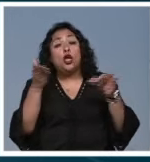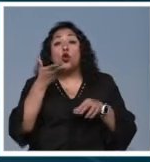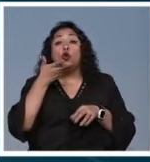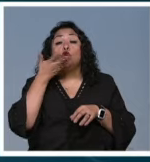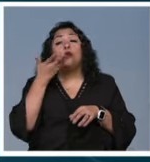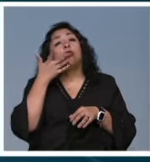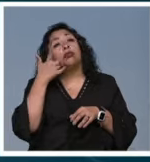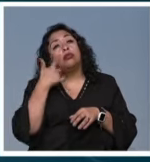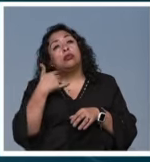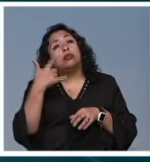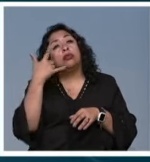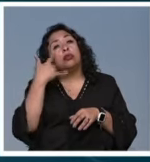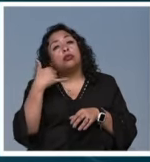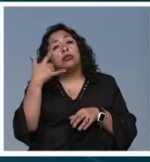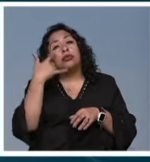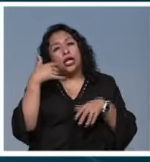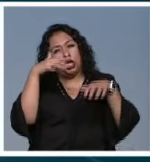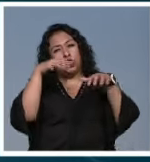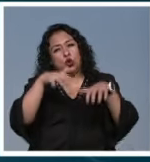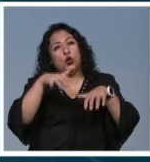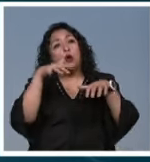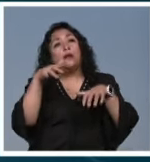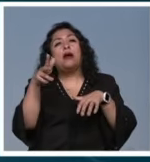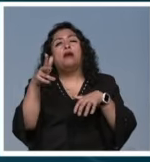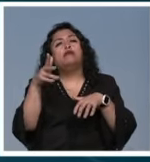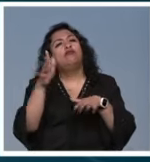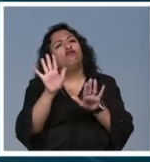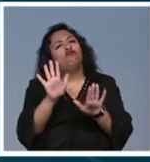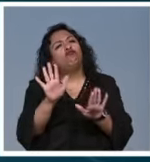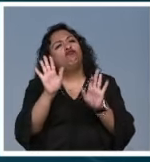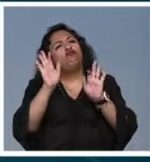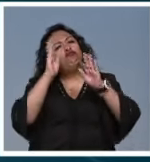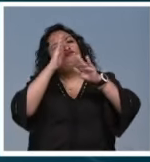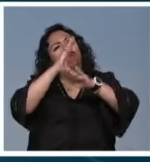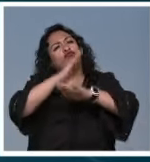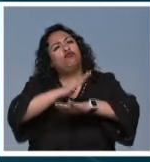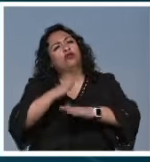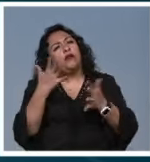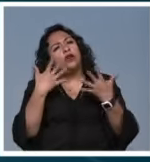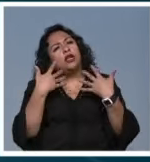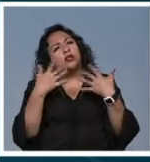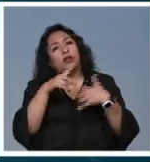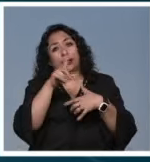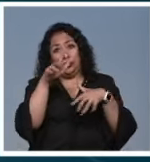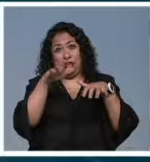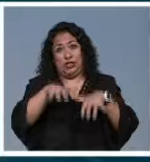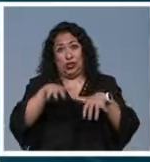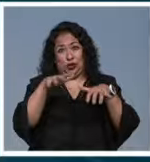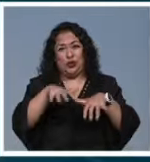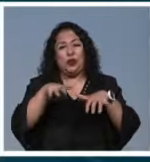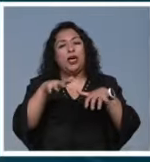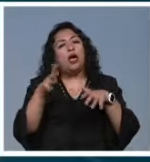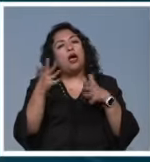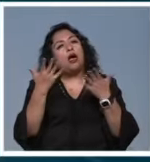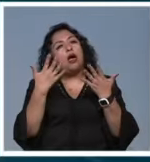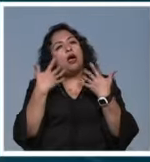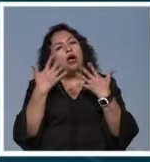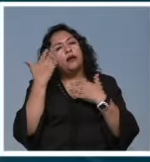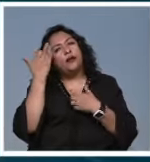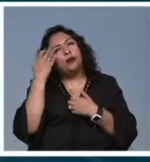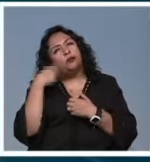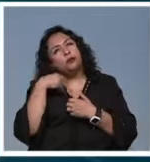de contemplar Ameagari es una práctica que invita a permanecer en calma con la frescura que sigue tras una tormenta o lluvia. Es un tiempo